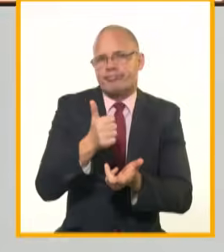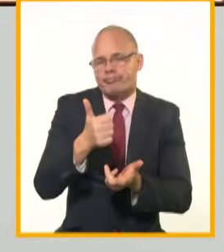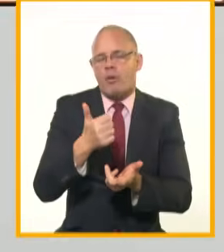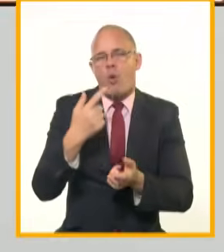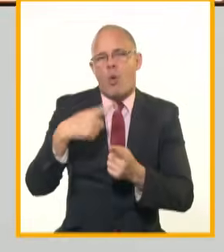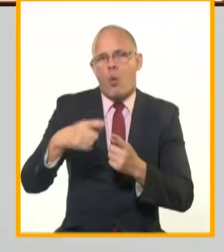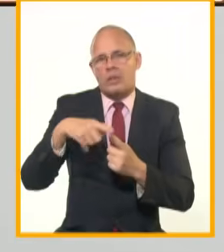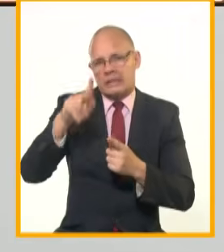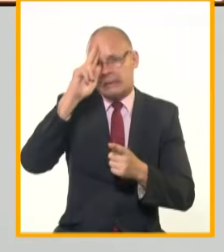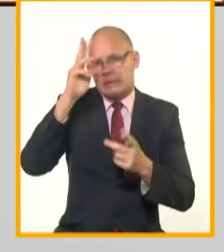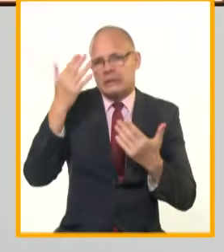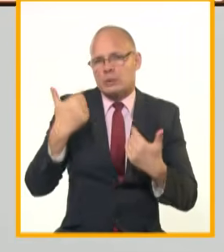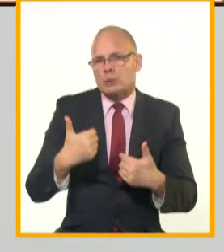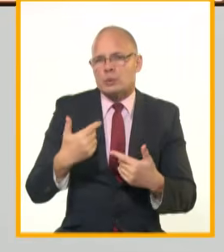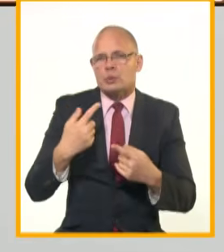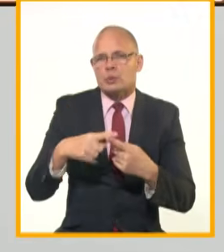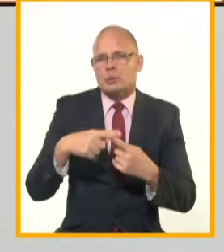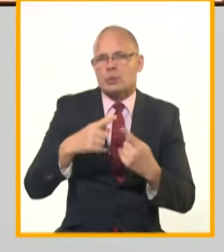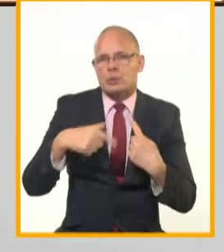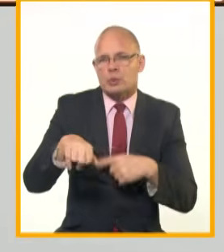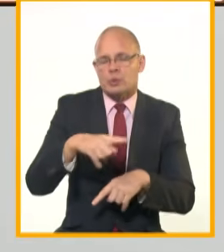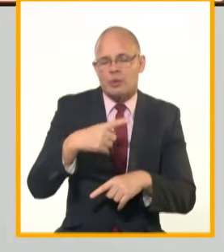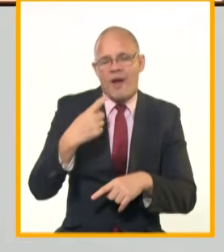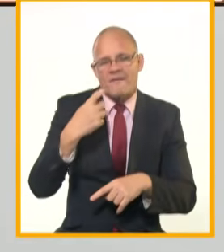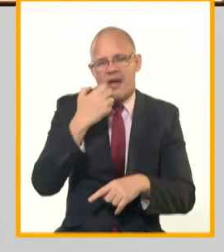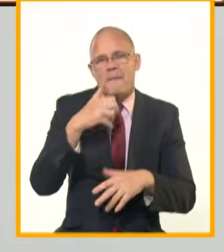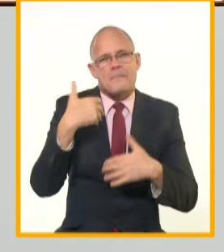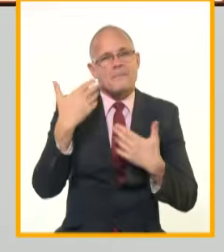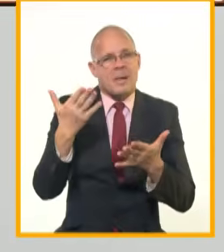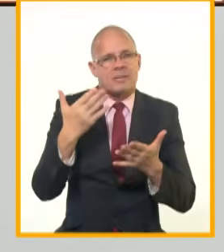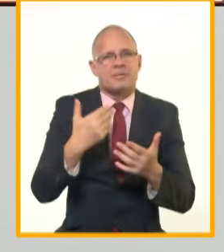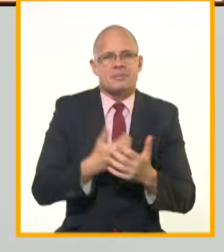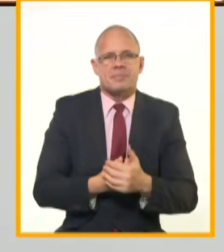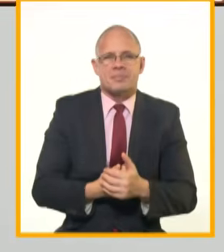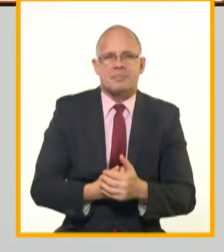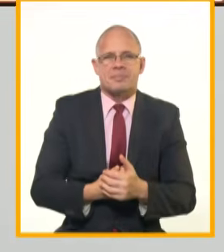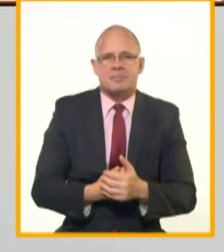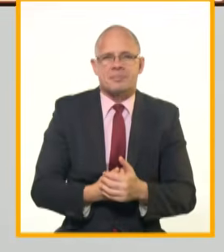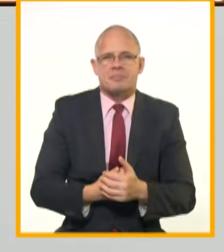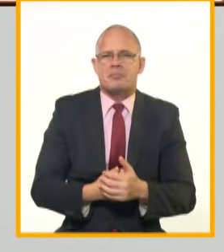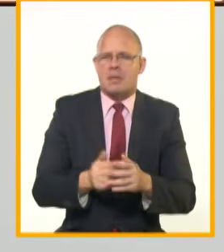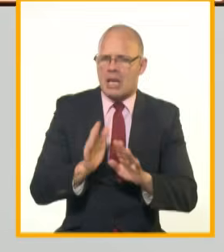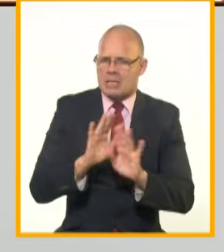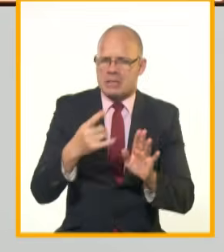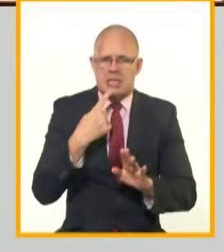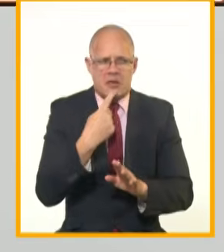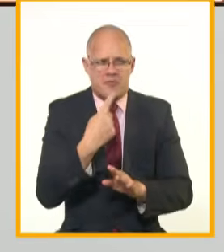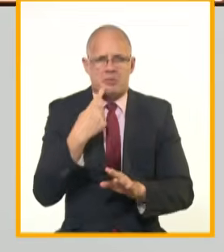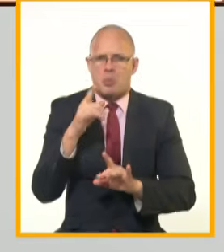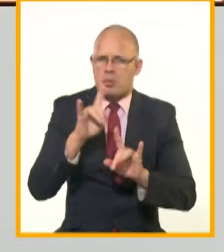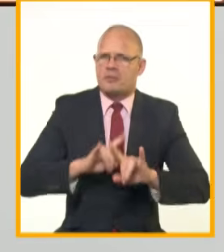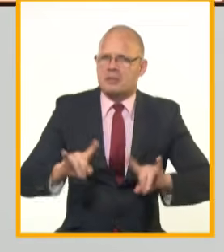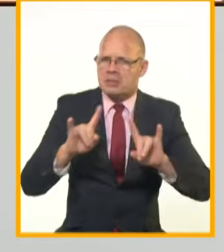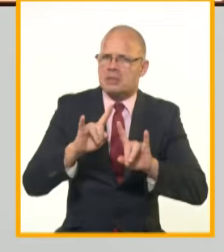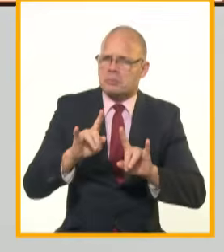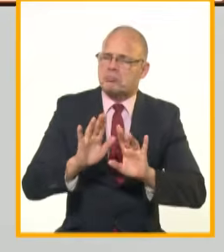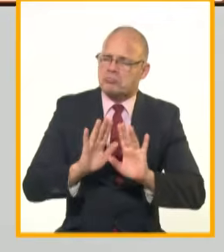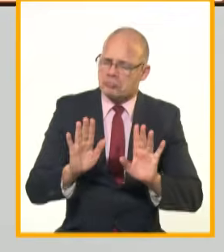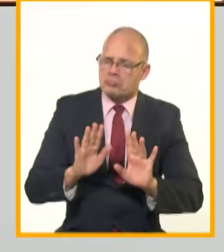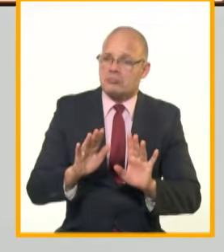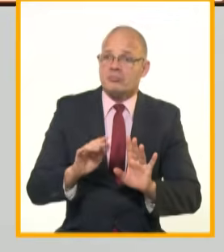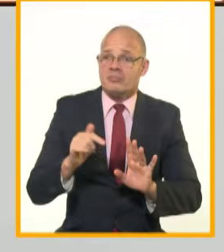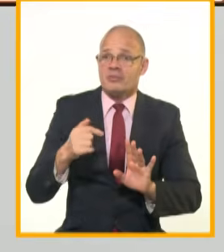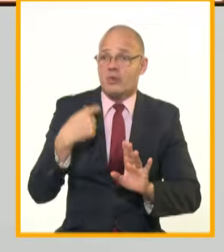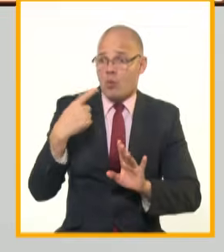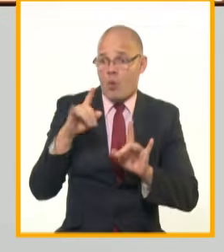requerían de una construcción. Bueno, se habla de la universidad. Nuestra universidad hubo que hacerla,